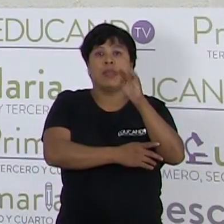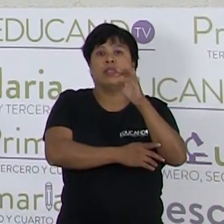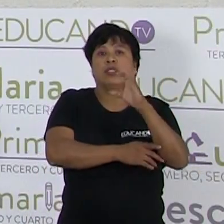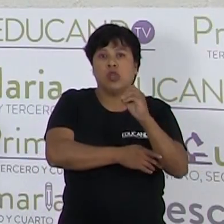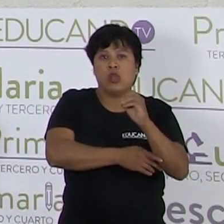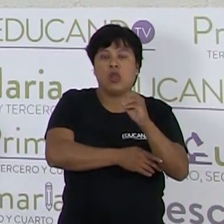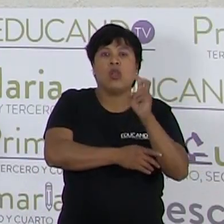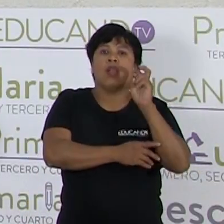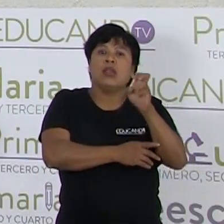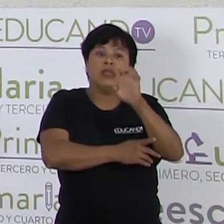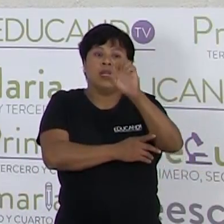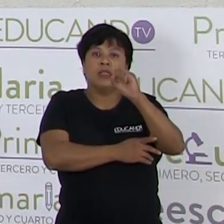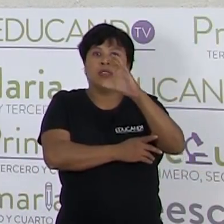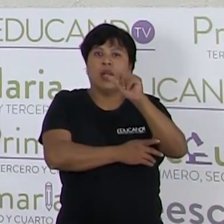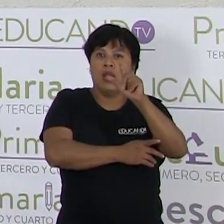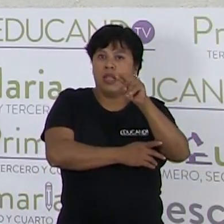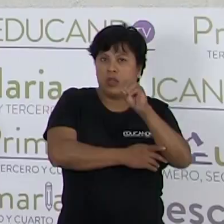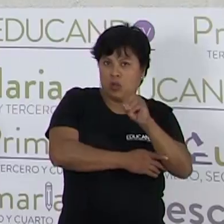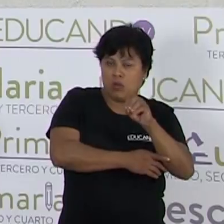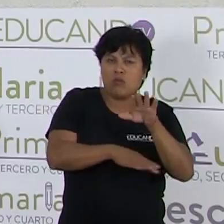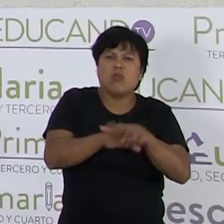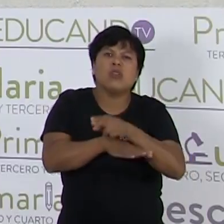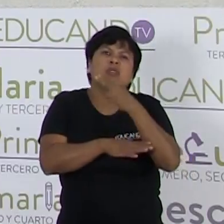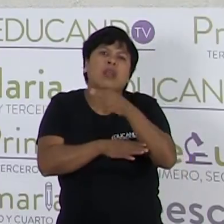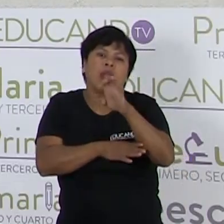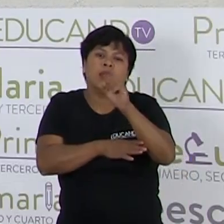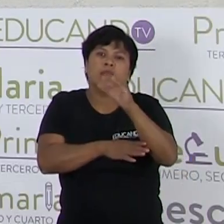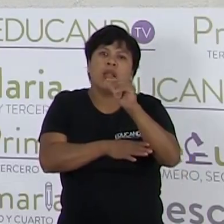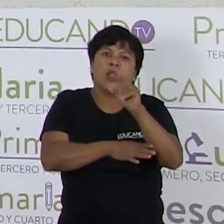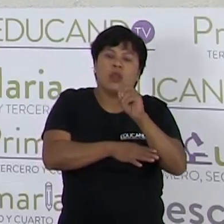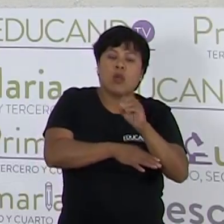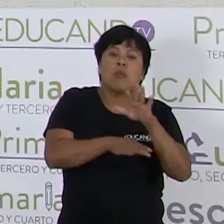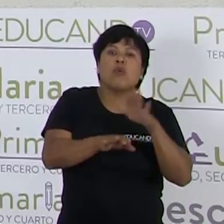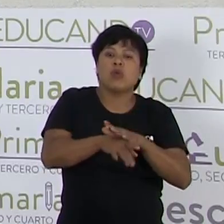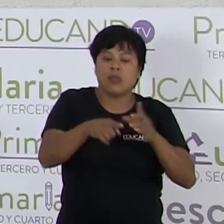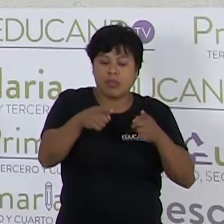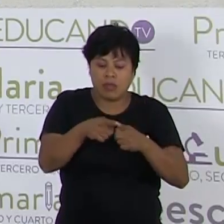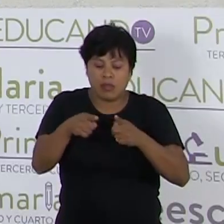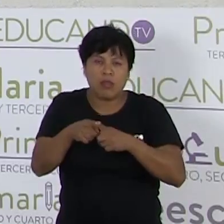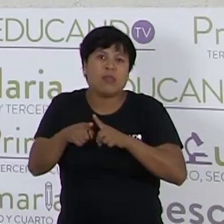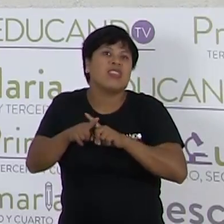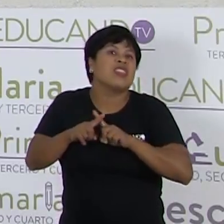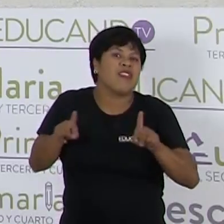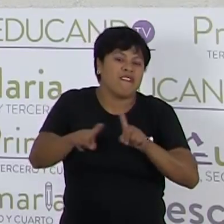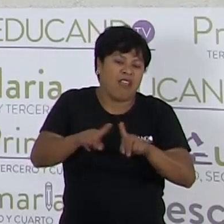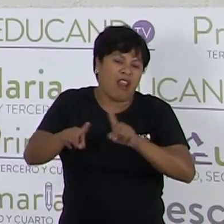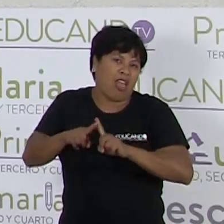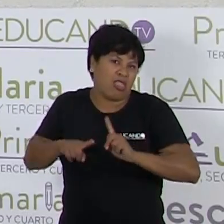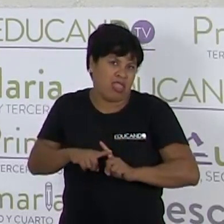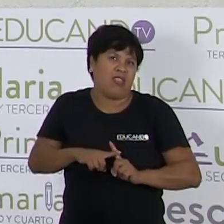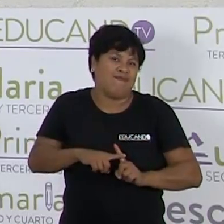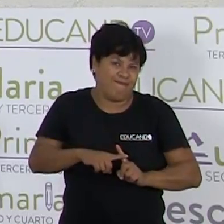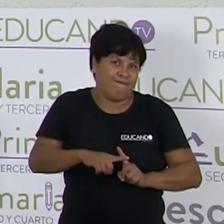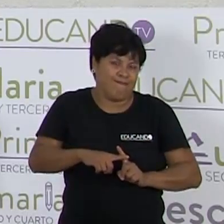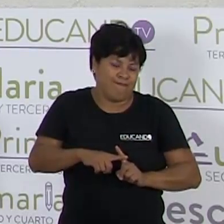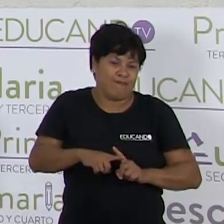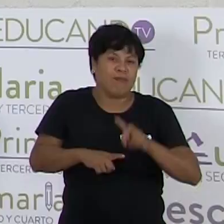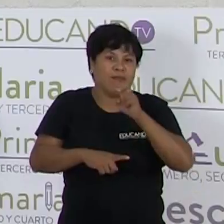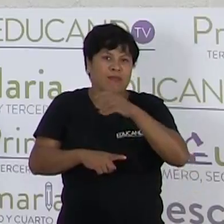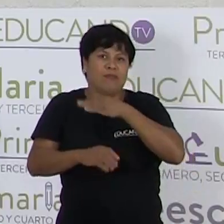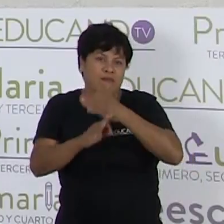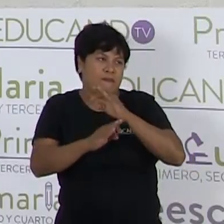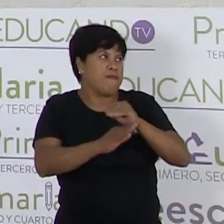trapecio escaleno. ¿Por qué se le llama escaleno? Porque todos sus lados son desiguales. Entonces lo vamos a colocar